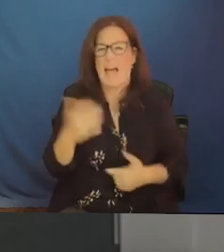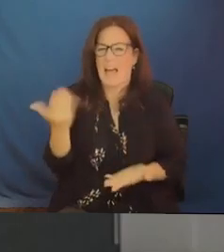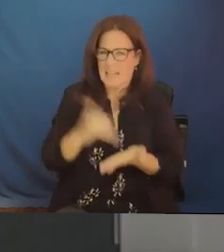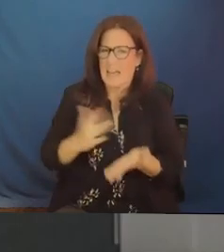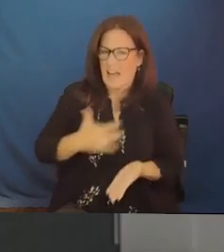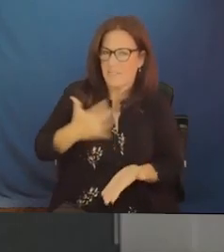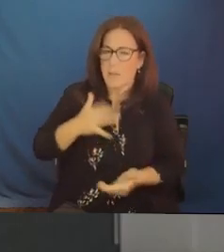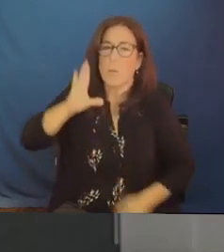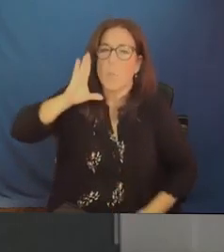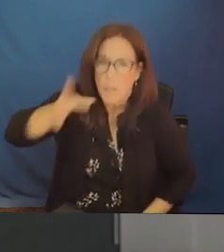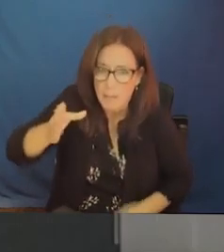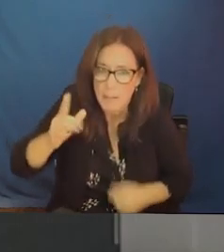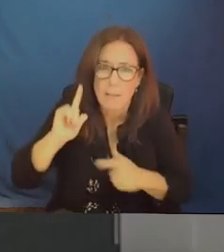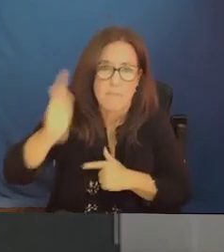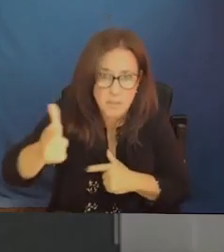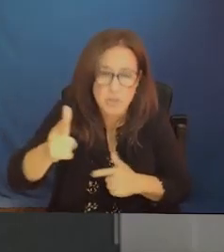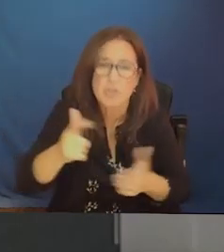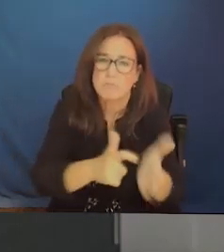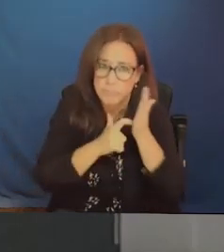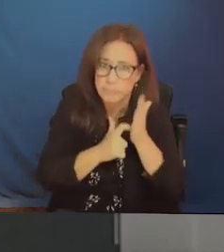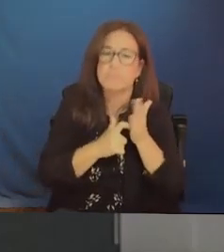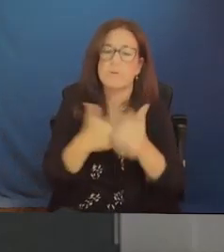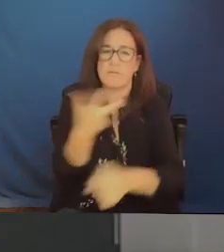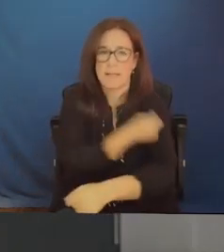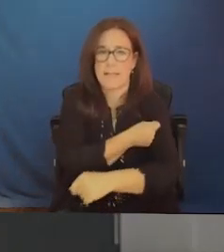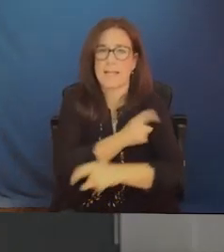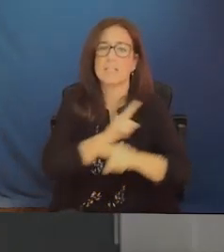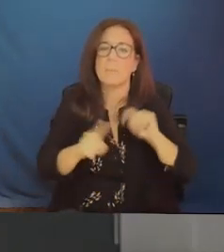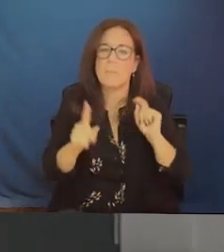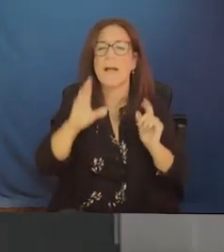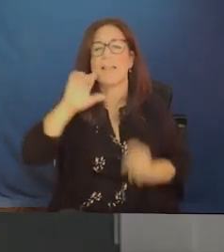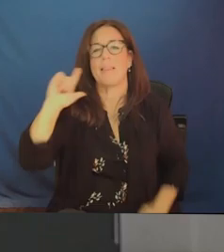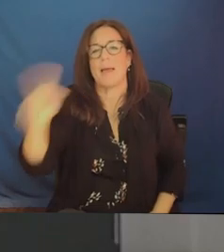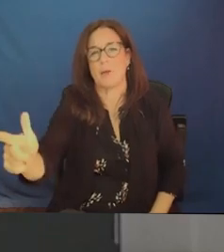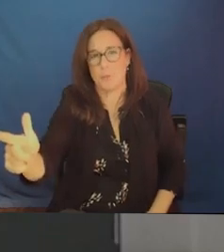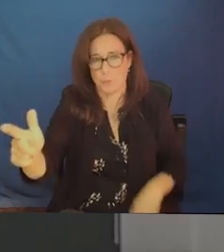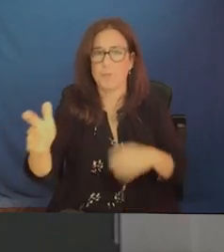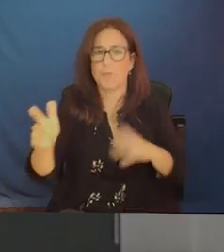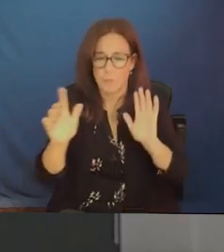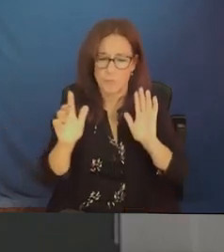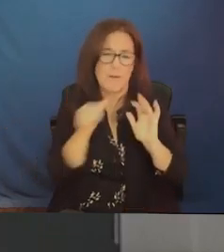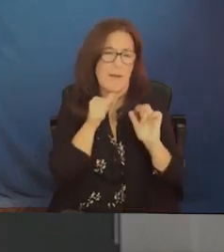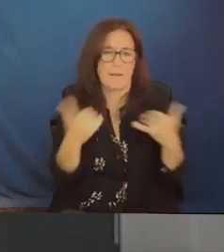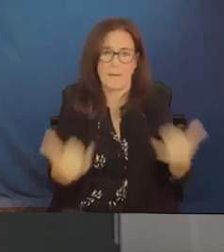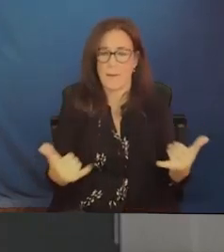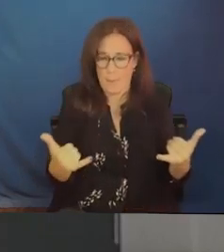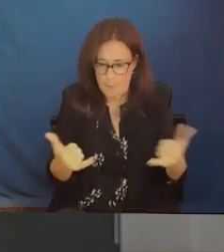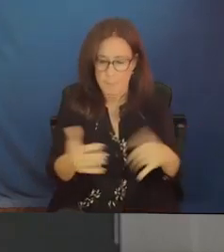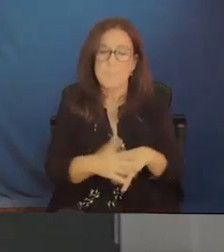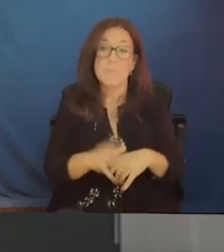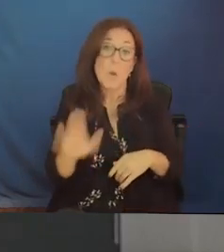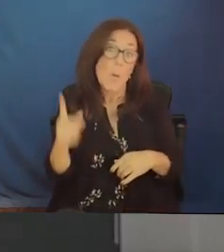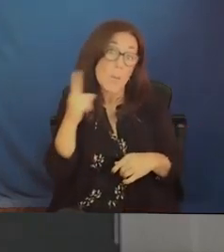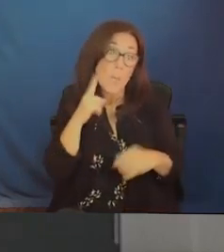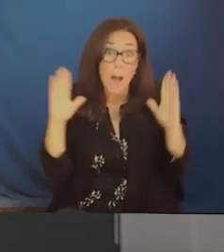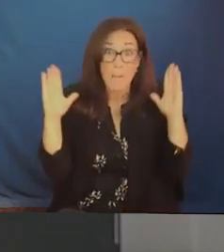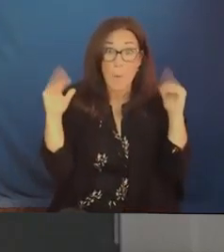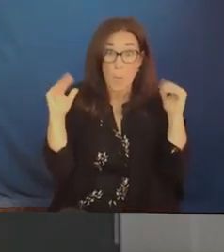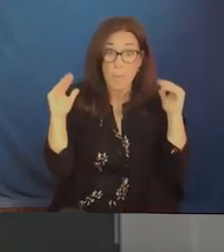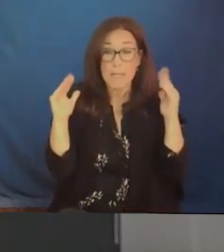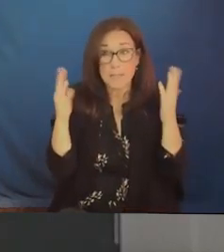apoyo esto pero es el último paso desde los primeros pasos y que espero que más adelante en esta reunión escuchemos más acerca de